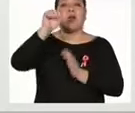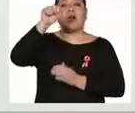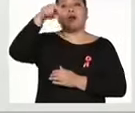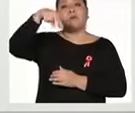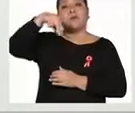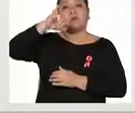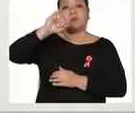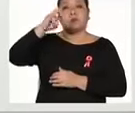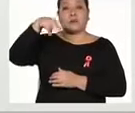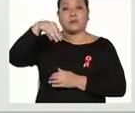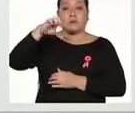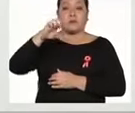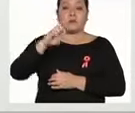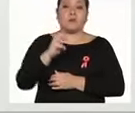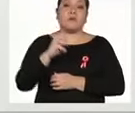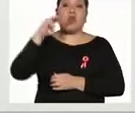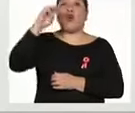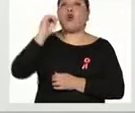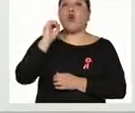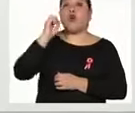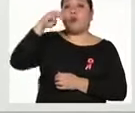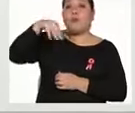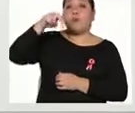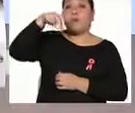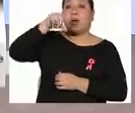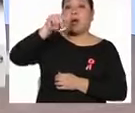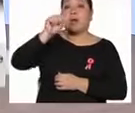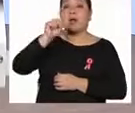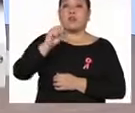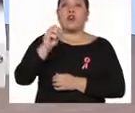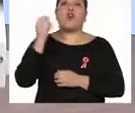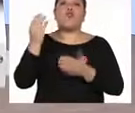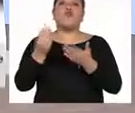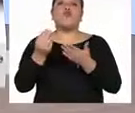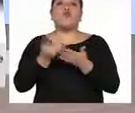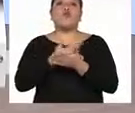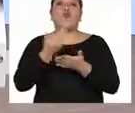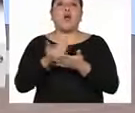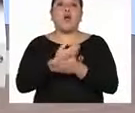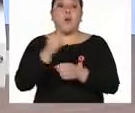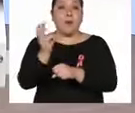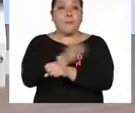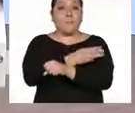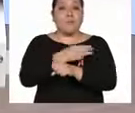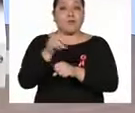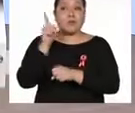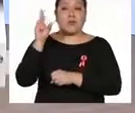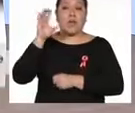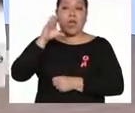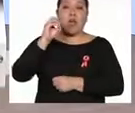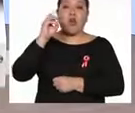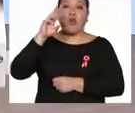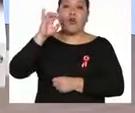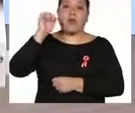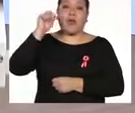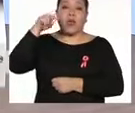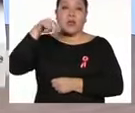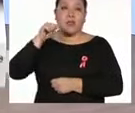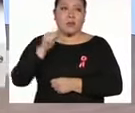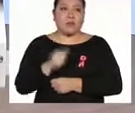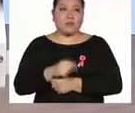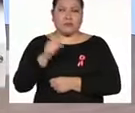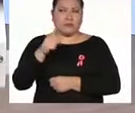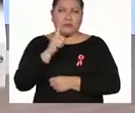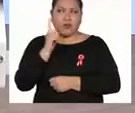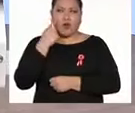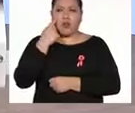mangas japoneses, los nuevos géneros de música coreana. Vaya, profesora, mucho de lo que cuenta de la historia de esa población no